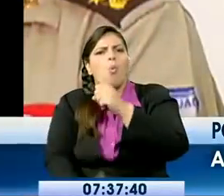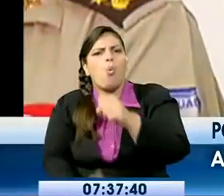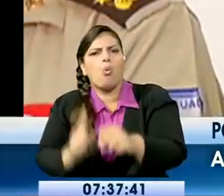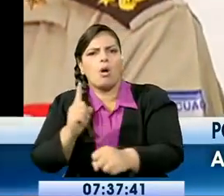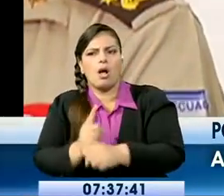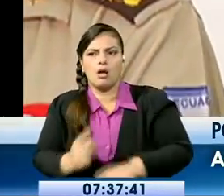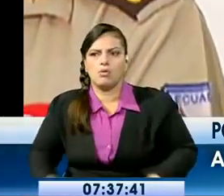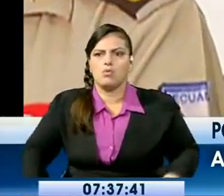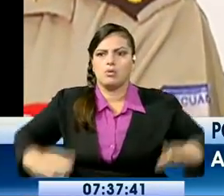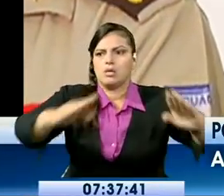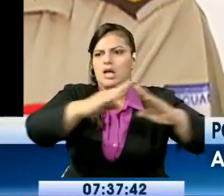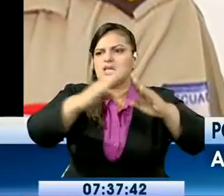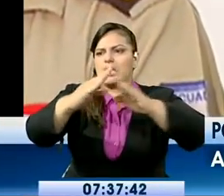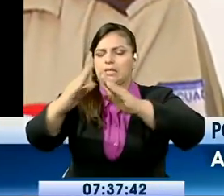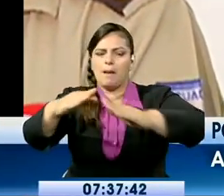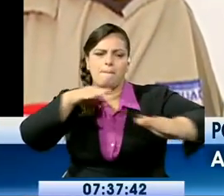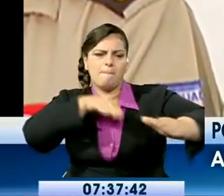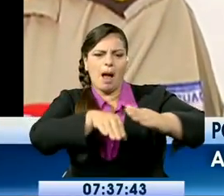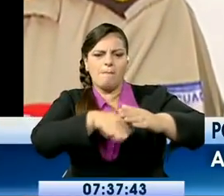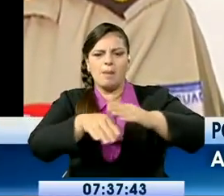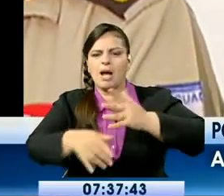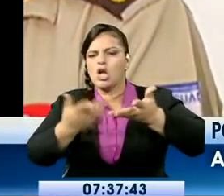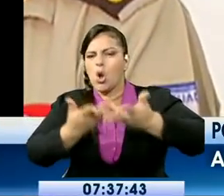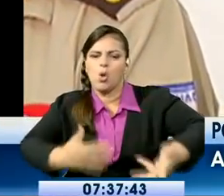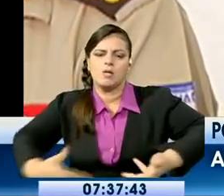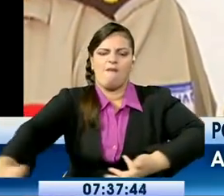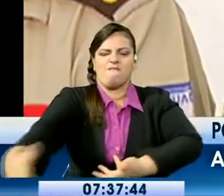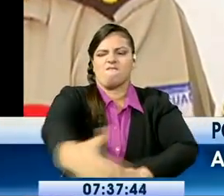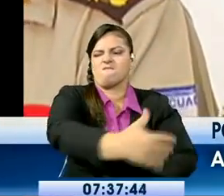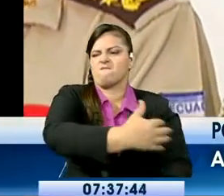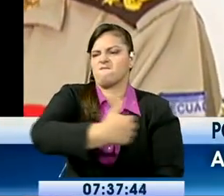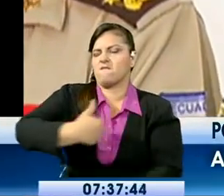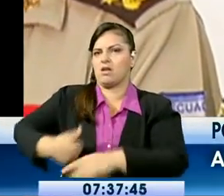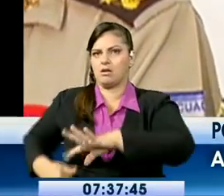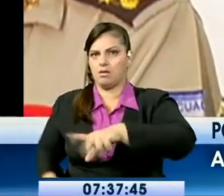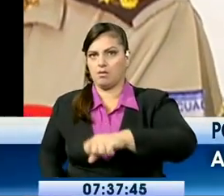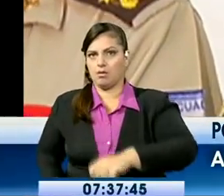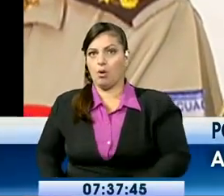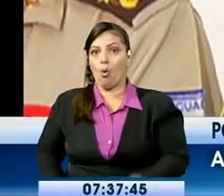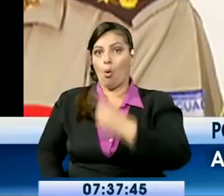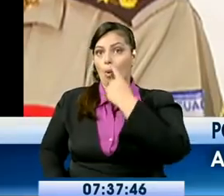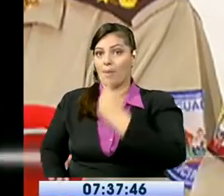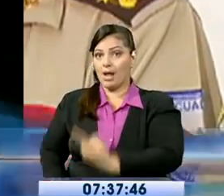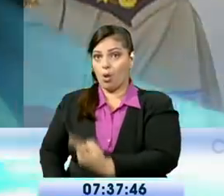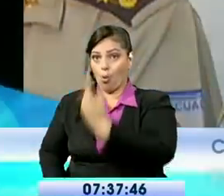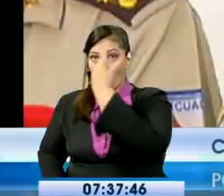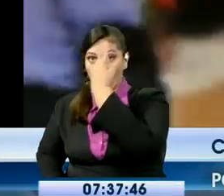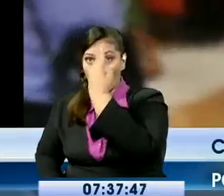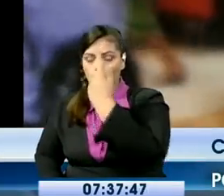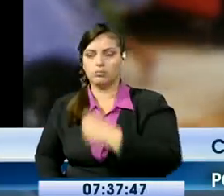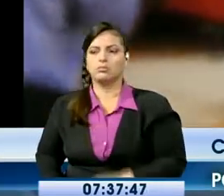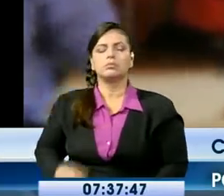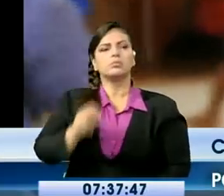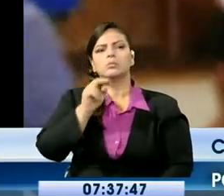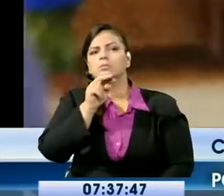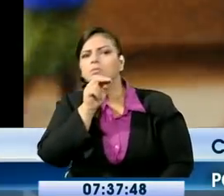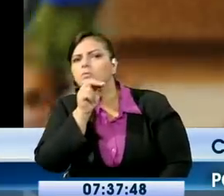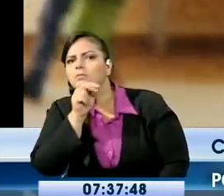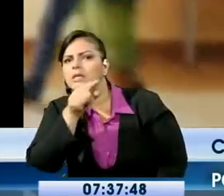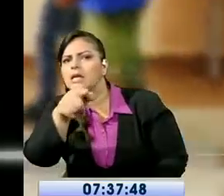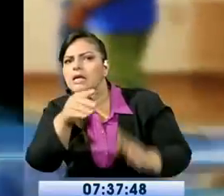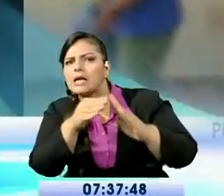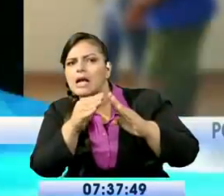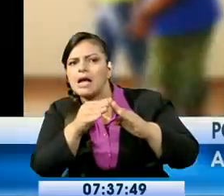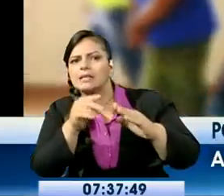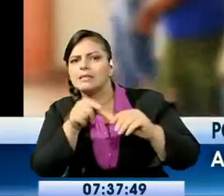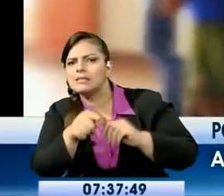Uno de los ciudadanos procedía a la verificación de los domicilios de los inmuebles para posterior, en coordinación con el resto de